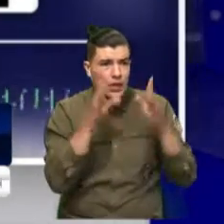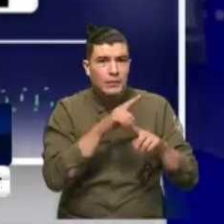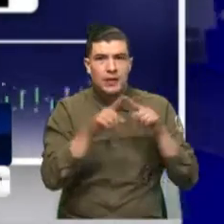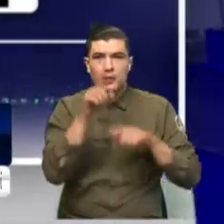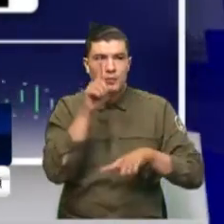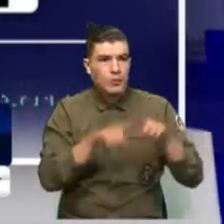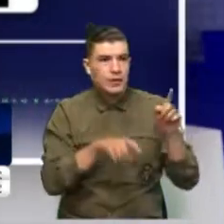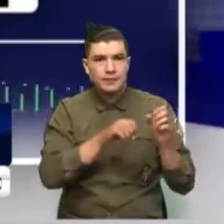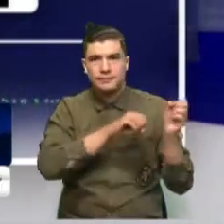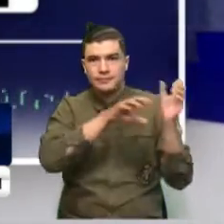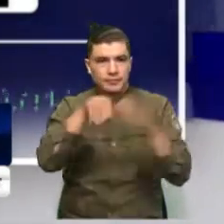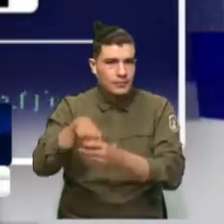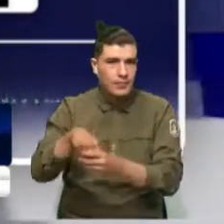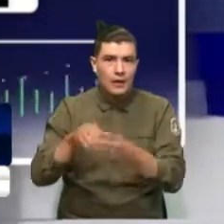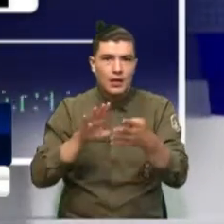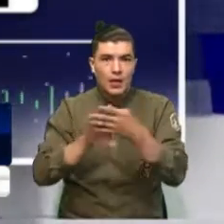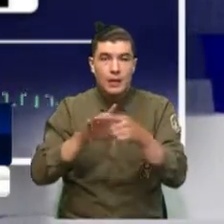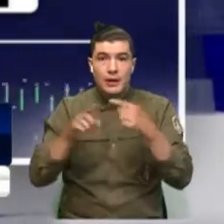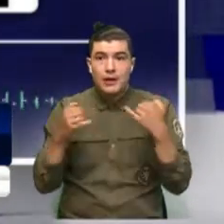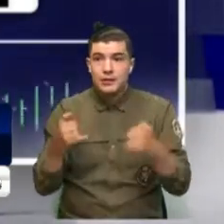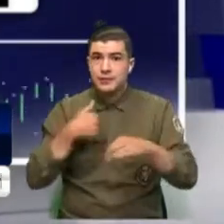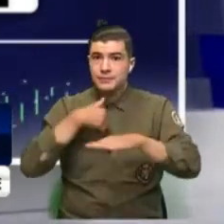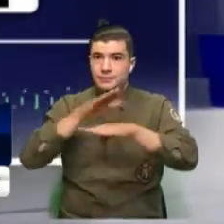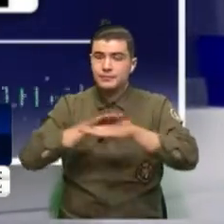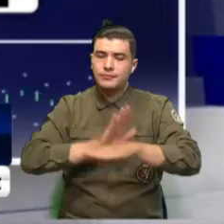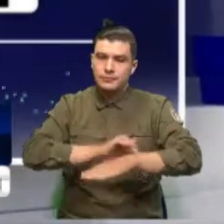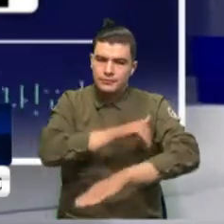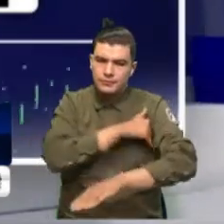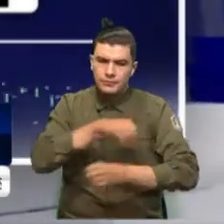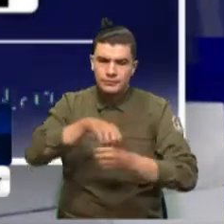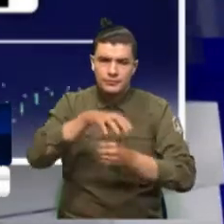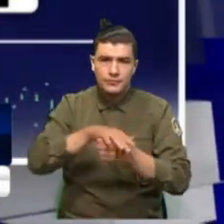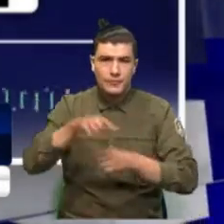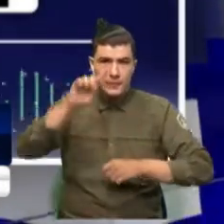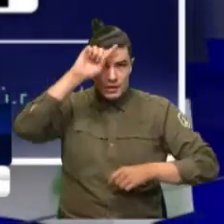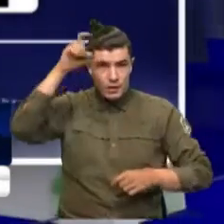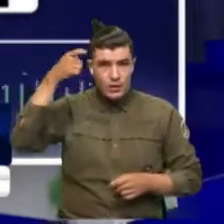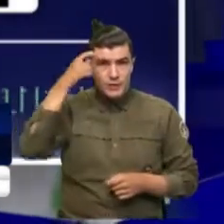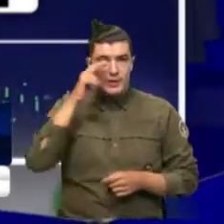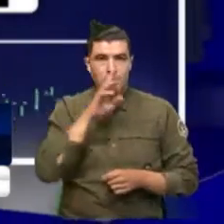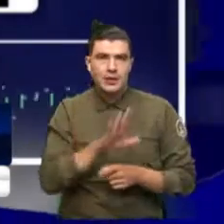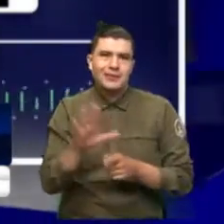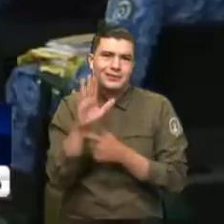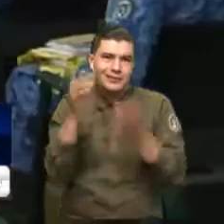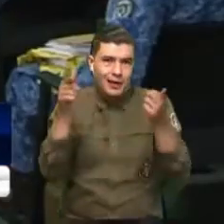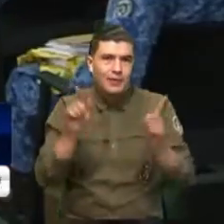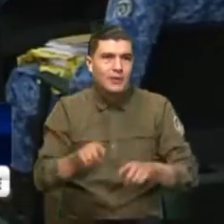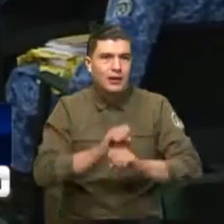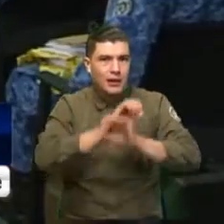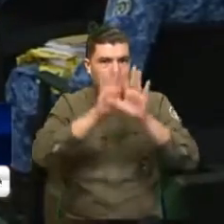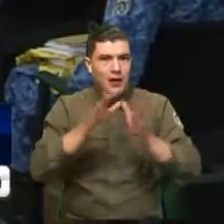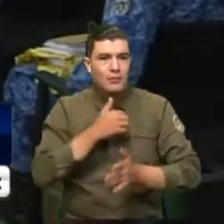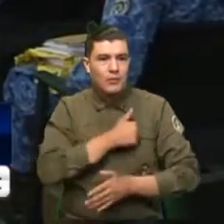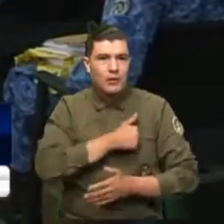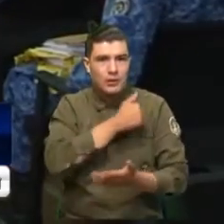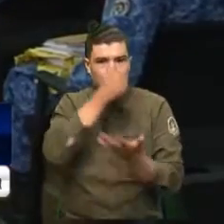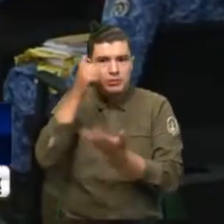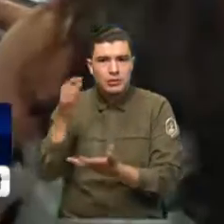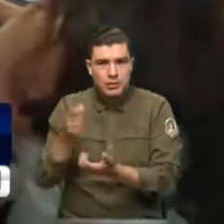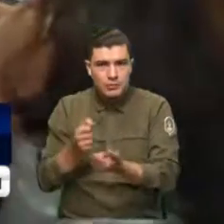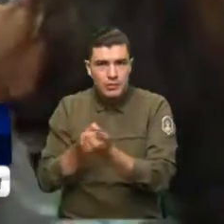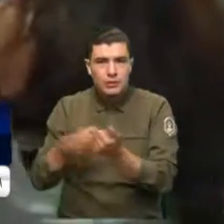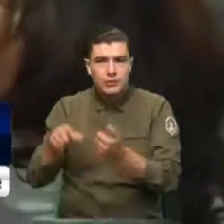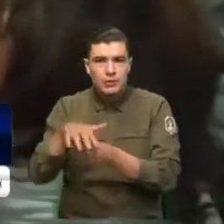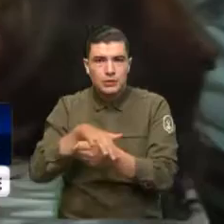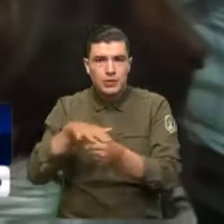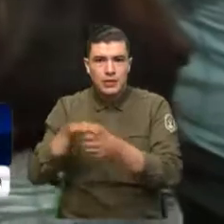sido posible. También hicimos y se le está haciendo un llamado por parte del Ministerio Público al Gobierno Nacional para que también se aclare. Se espera que cada una de